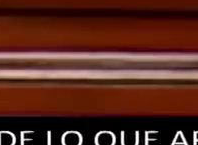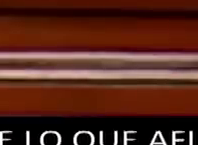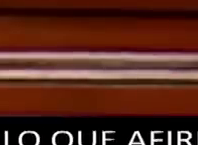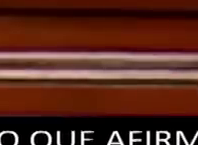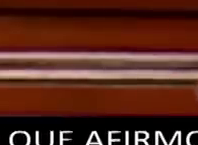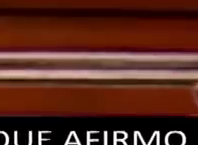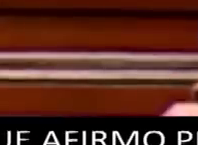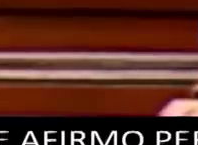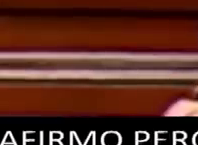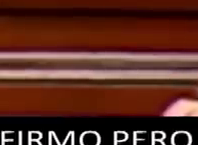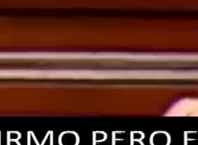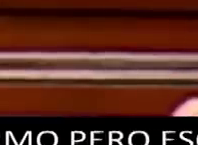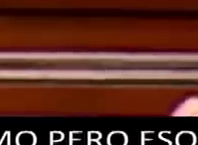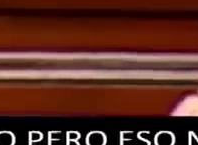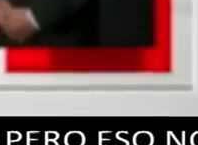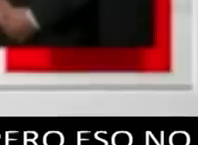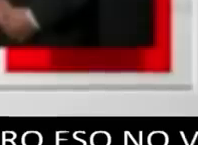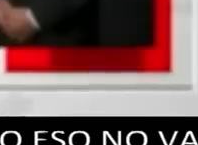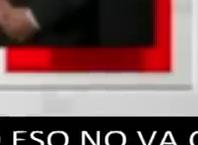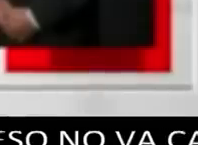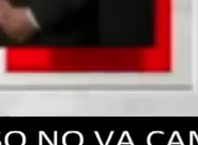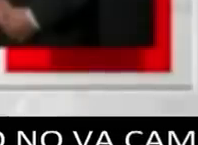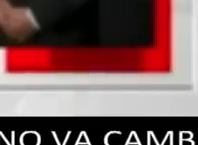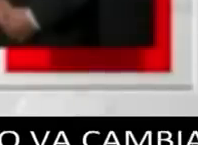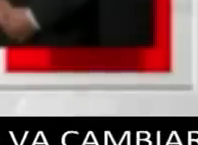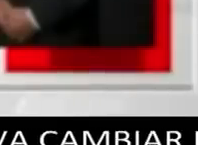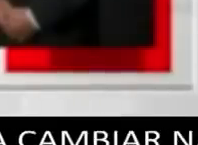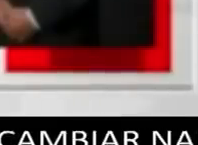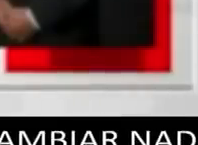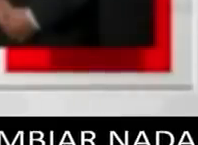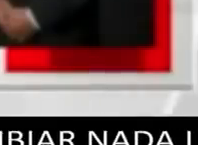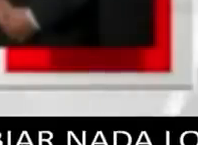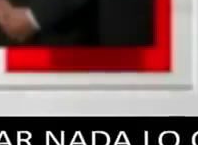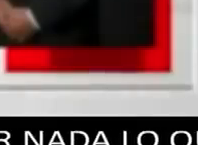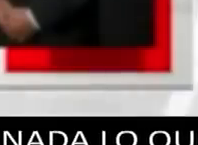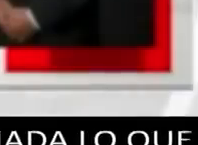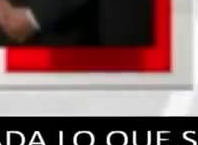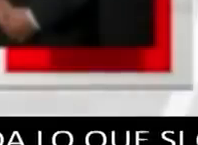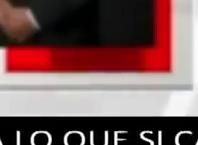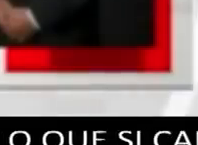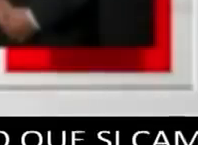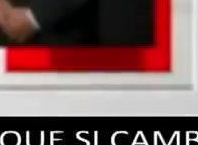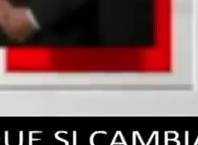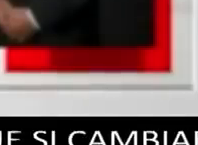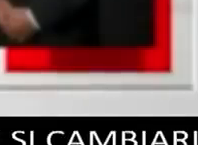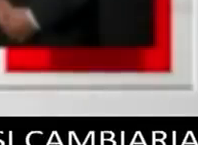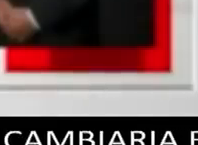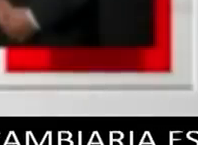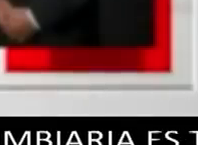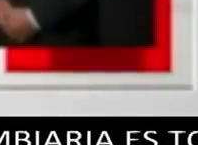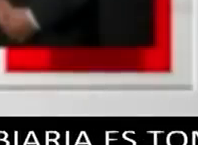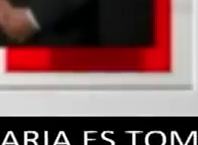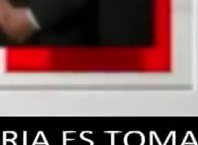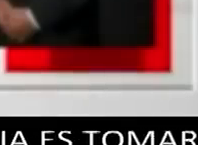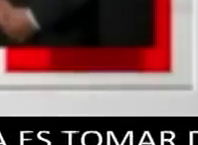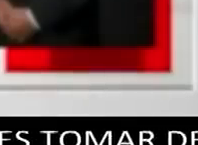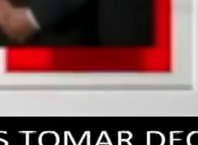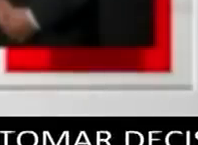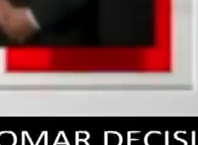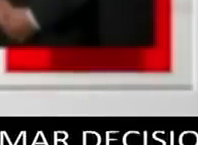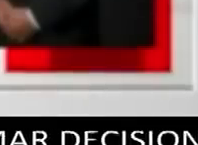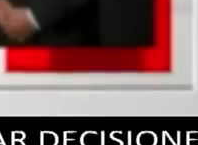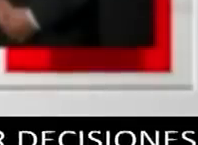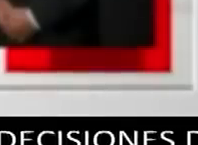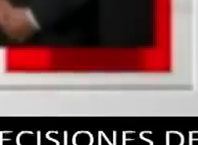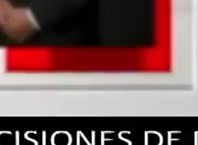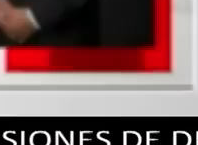parlamentaria. ¿Esto únicamente tiene un alcance diplomático, digamos, es únicamente una postura, no puede